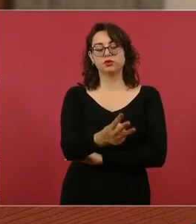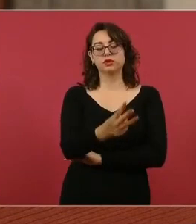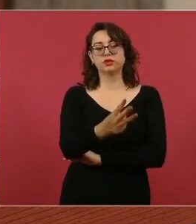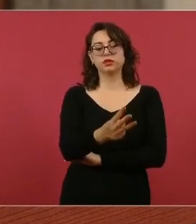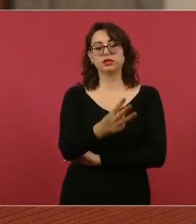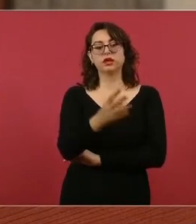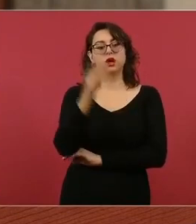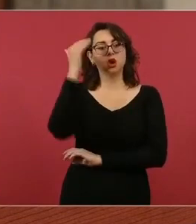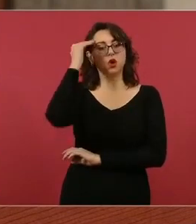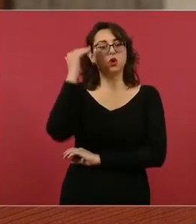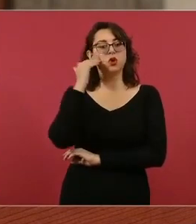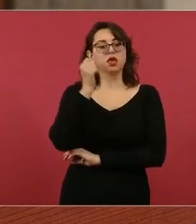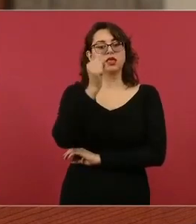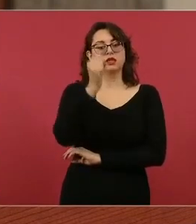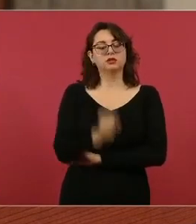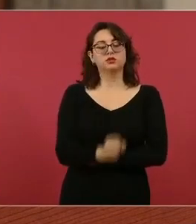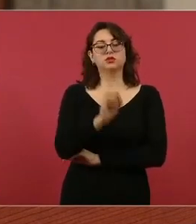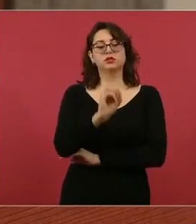Sur 0.3,